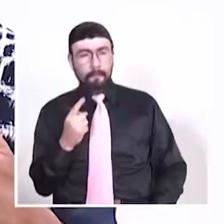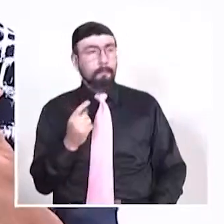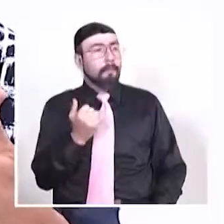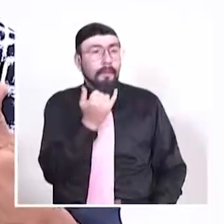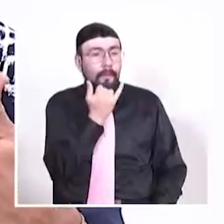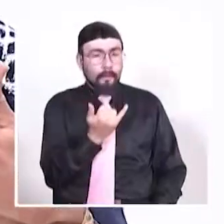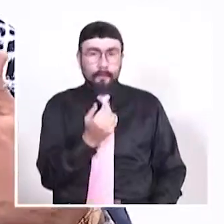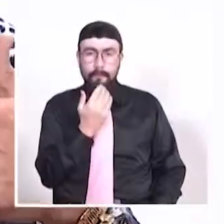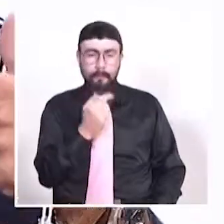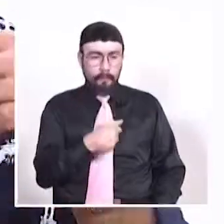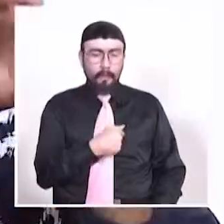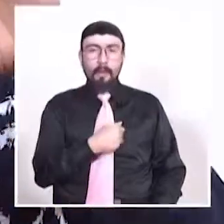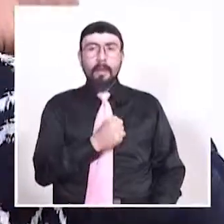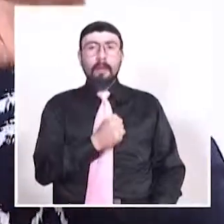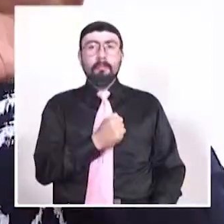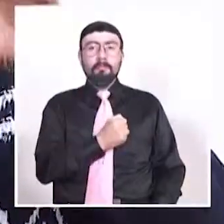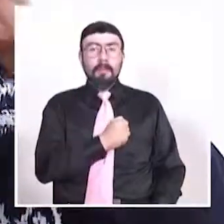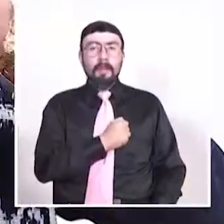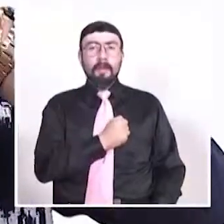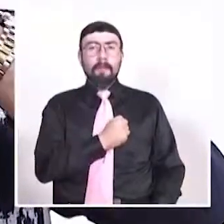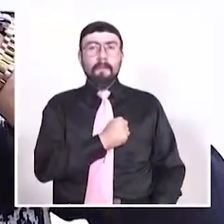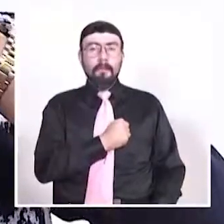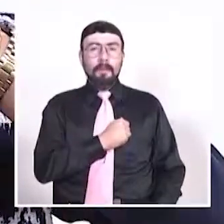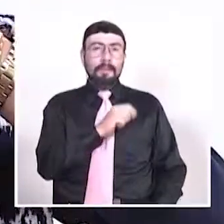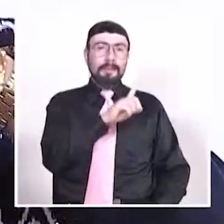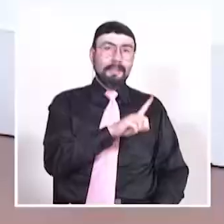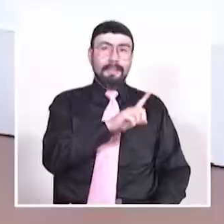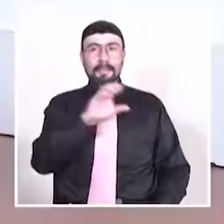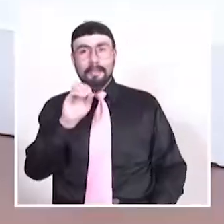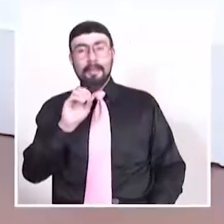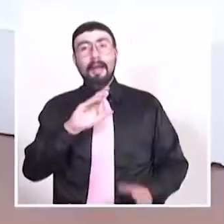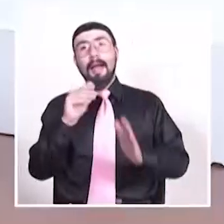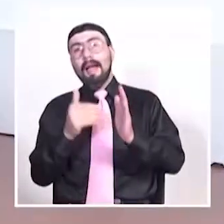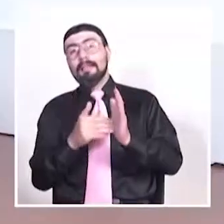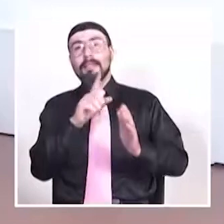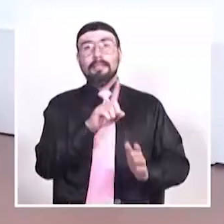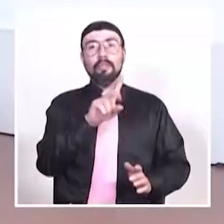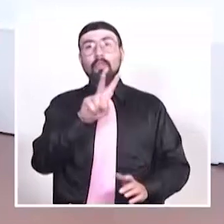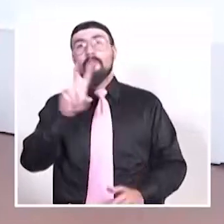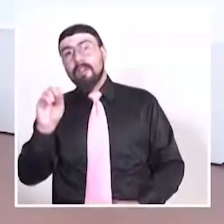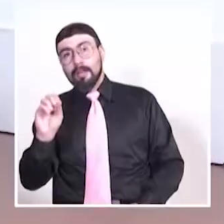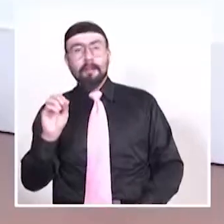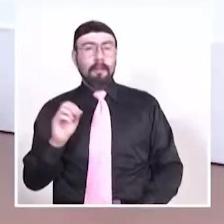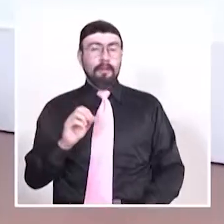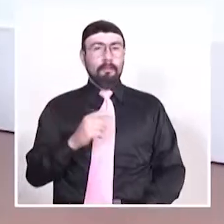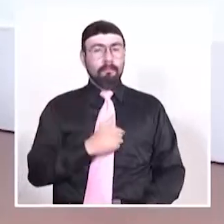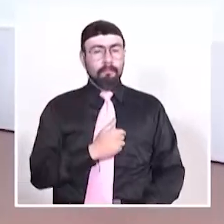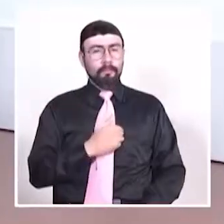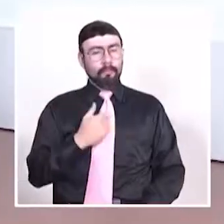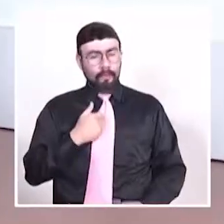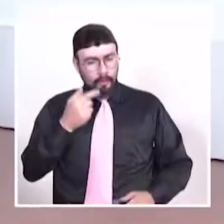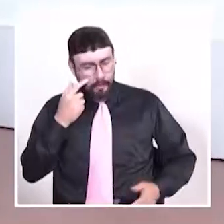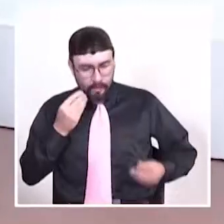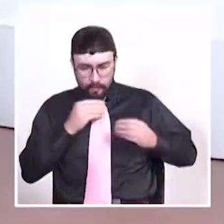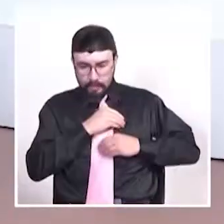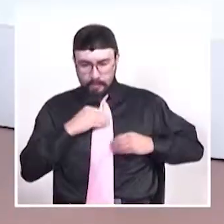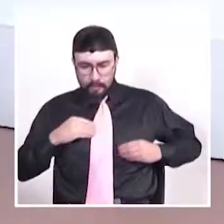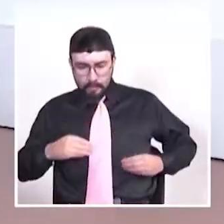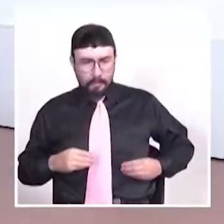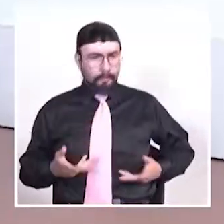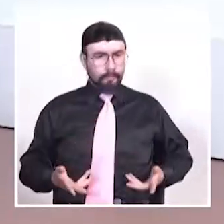las pulsaciones están entre 100 y 120? Me han hecho chequeos, Holter, y todo sale